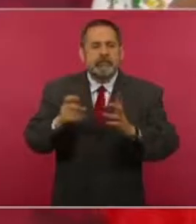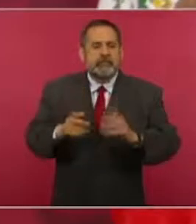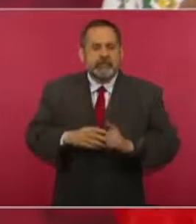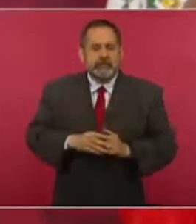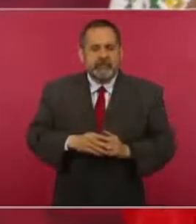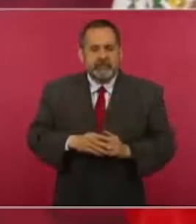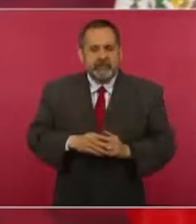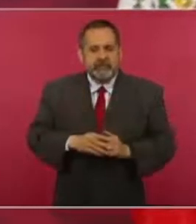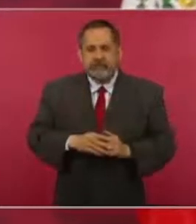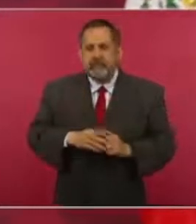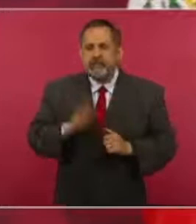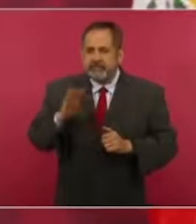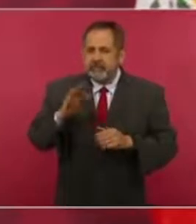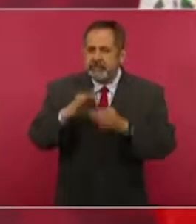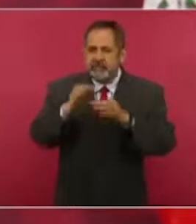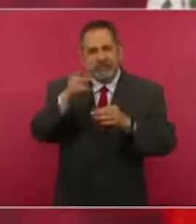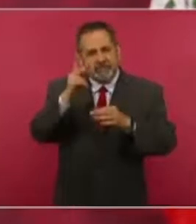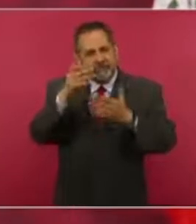hace falta